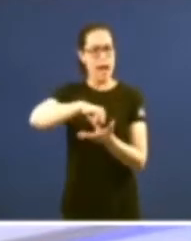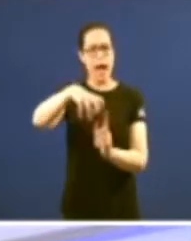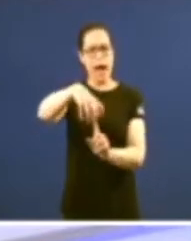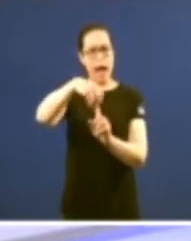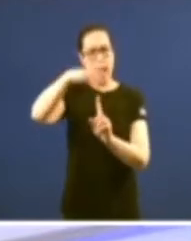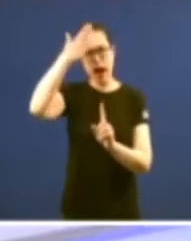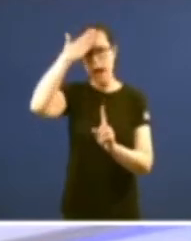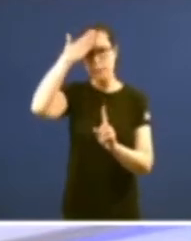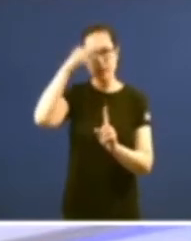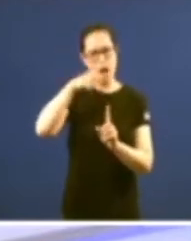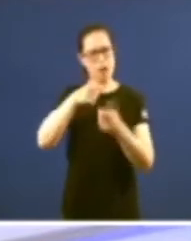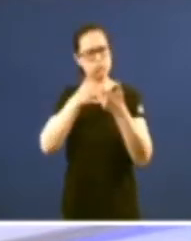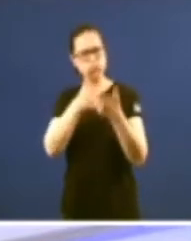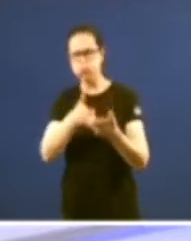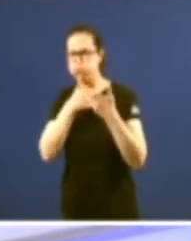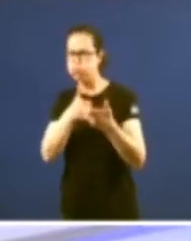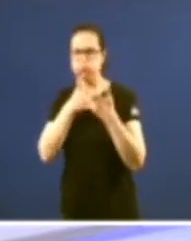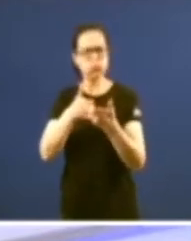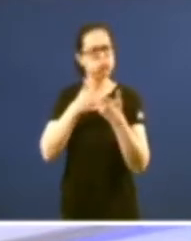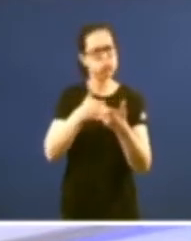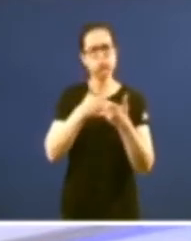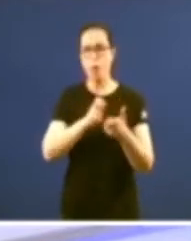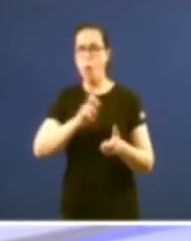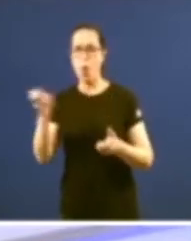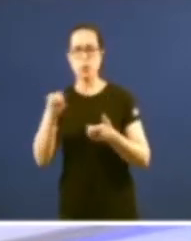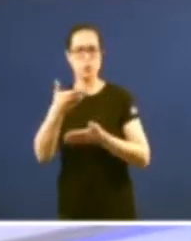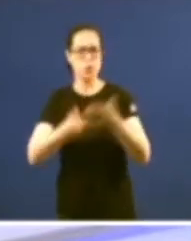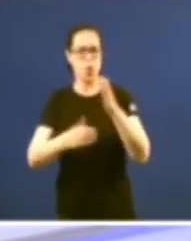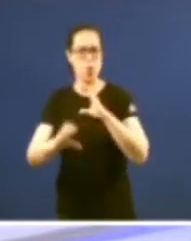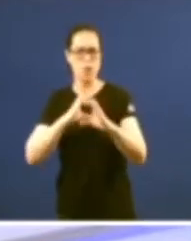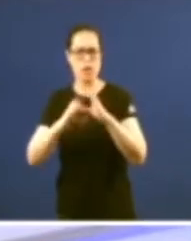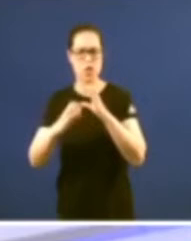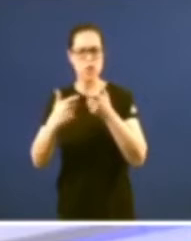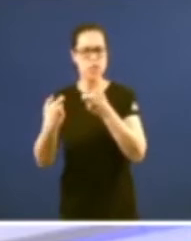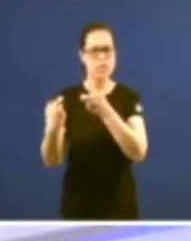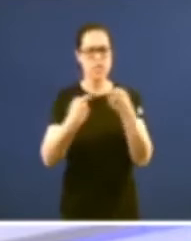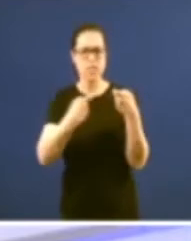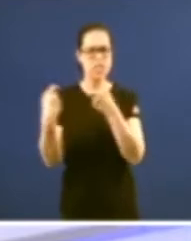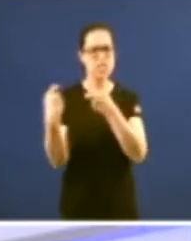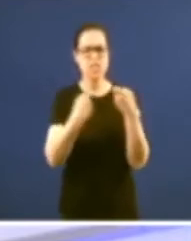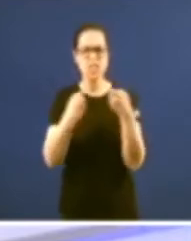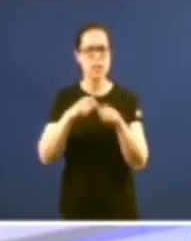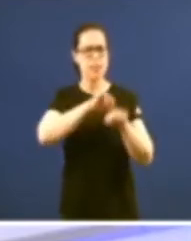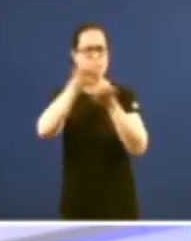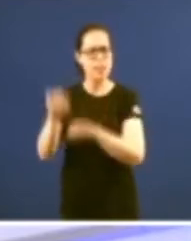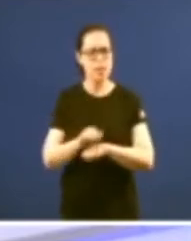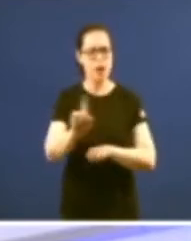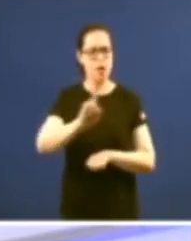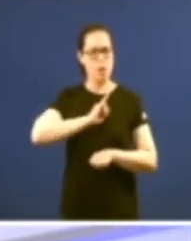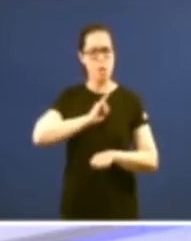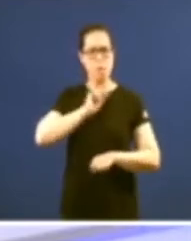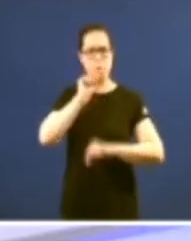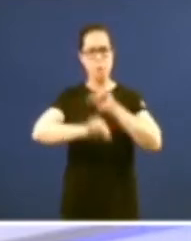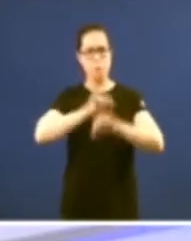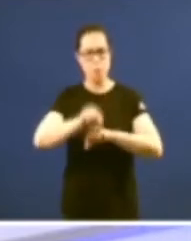a muerte, frente a otro más poderoso medio de comunicación, e axará la apatía de la ciudad, ainda que